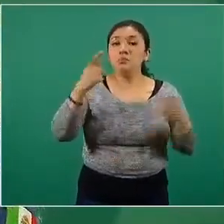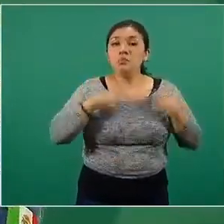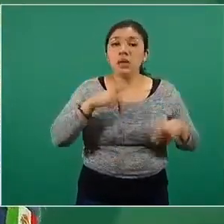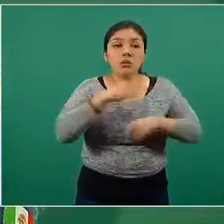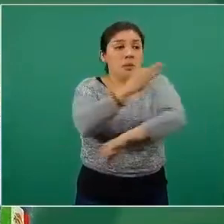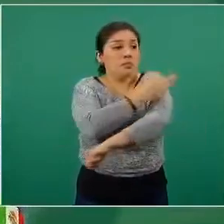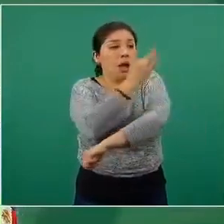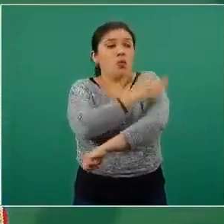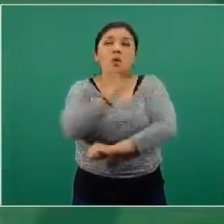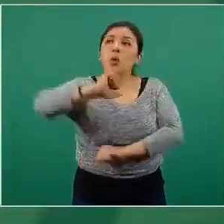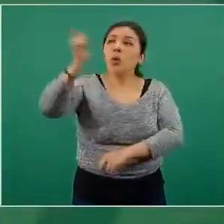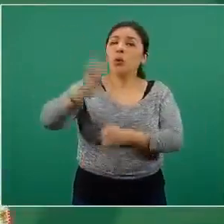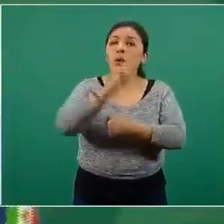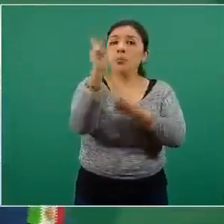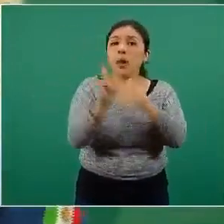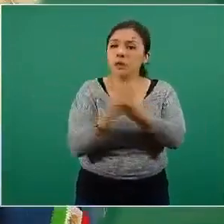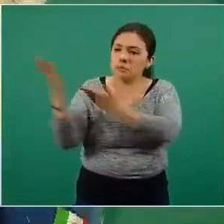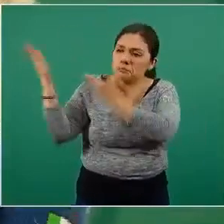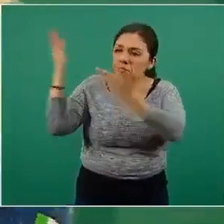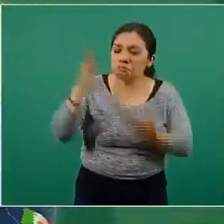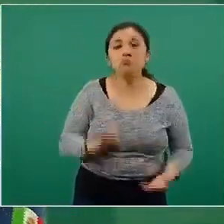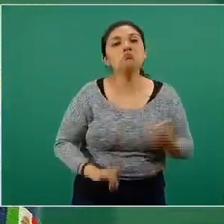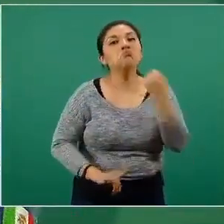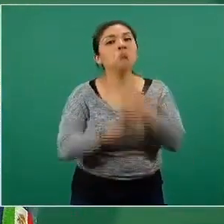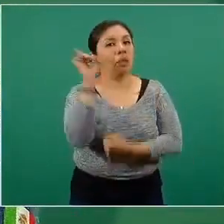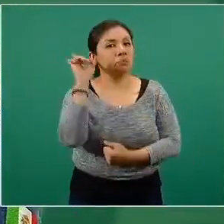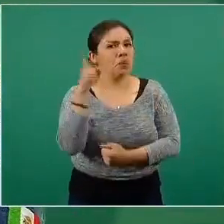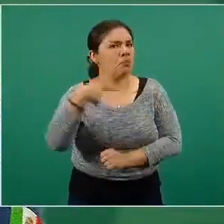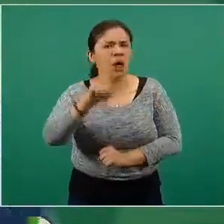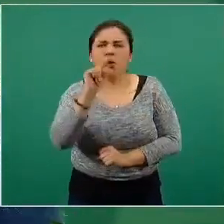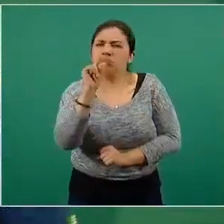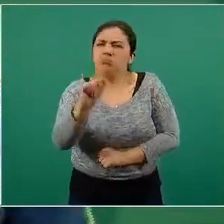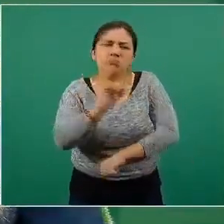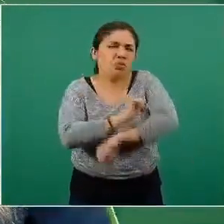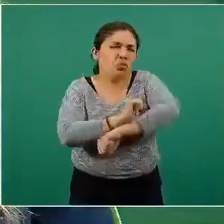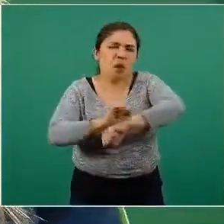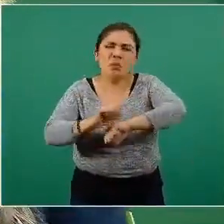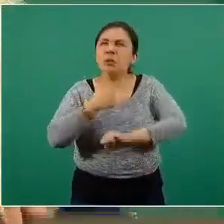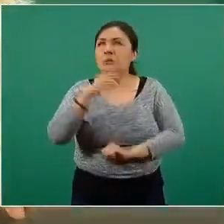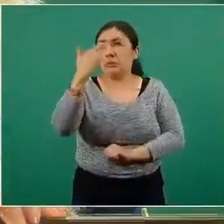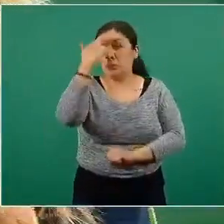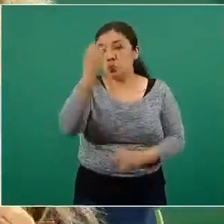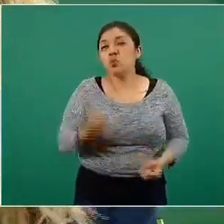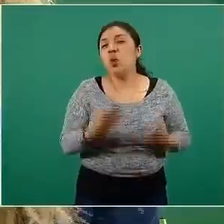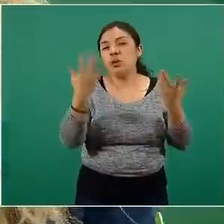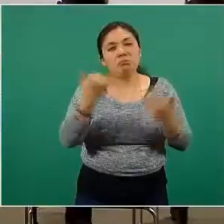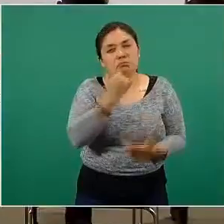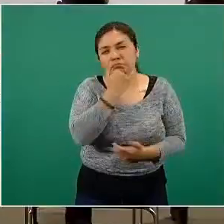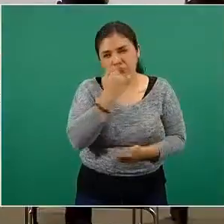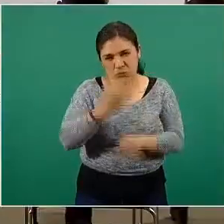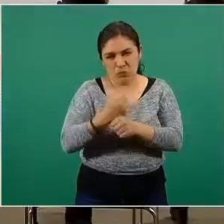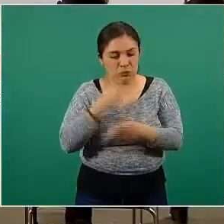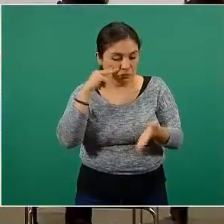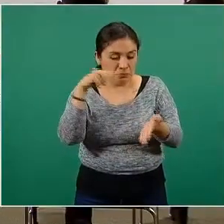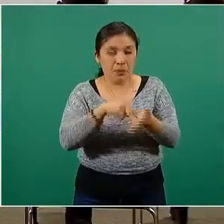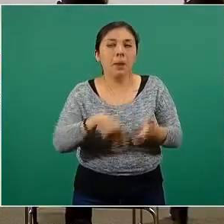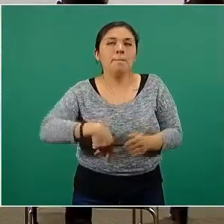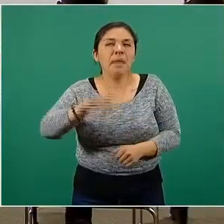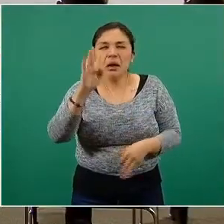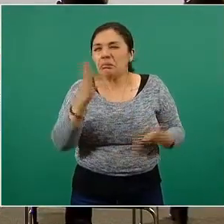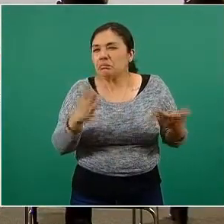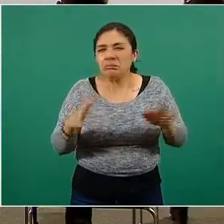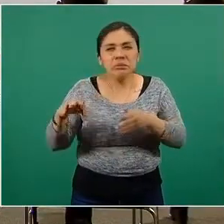se vacunaron en el extranjero, es mínimo, no recuerdo la cantidad, si me permite un segundo, pero deben de